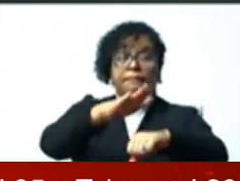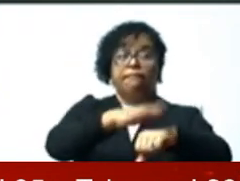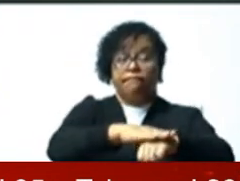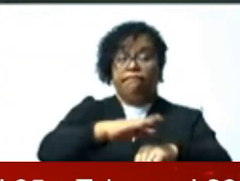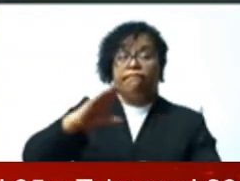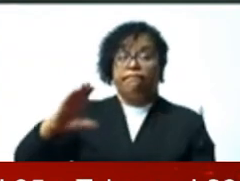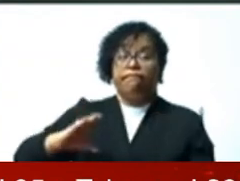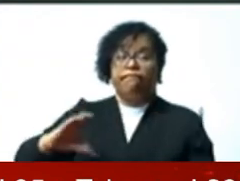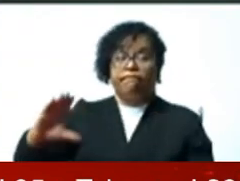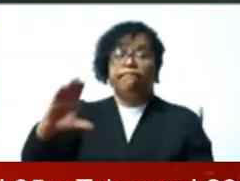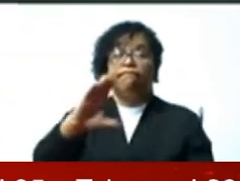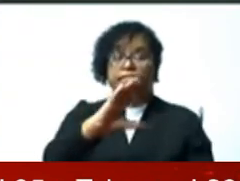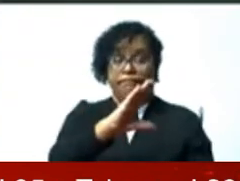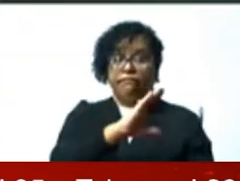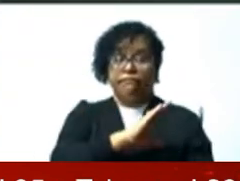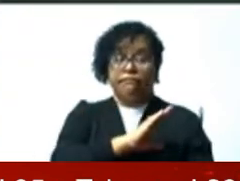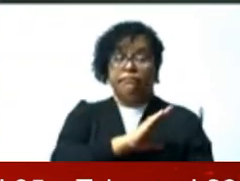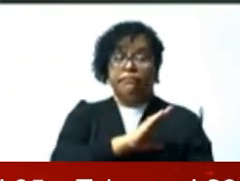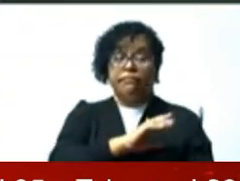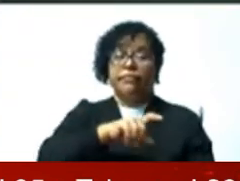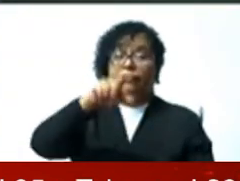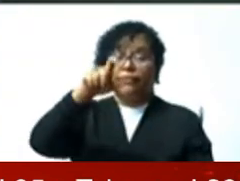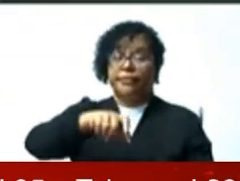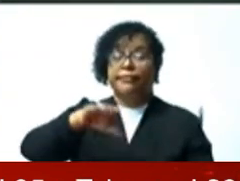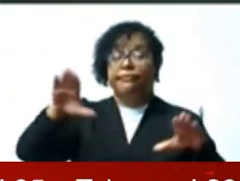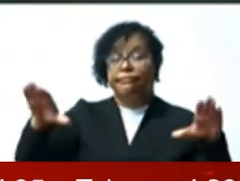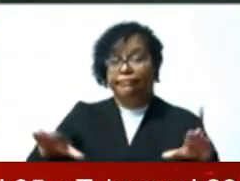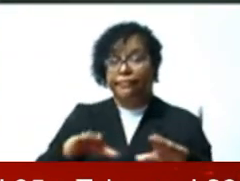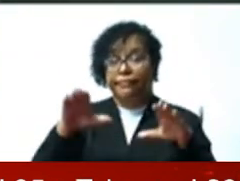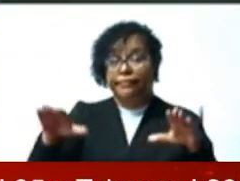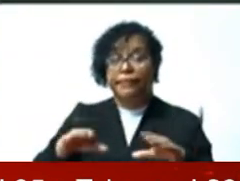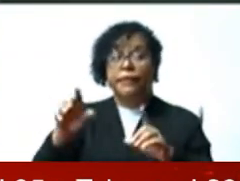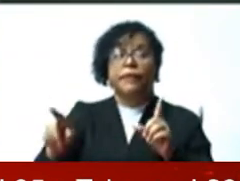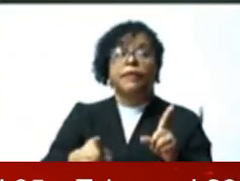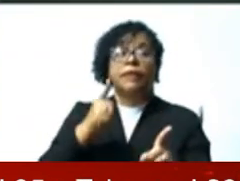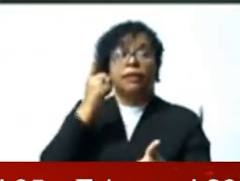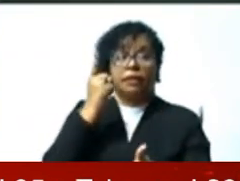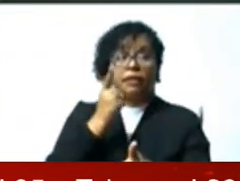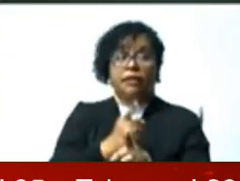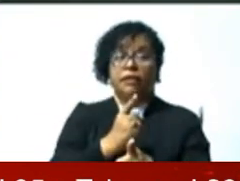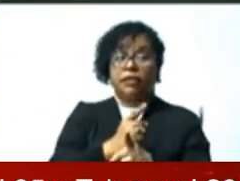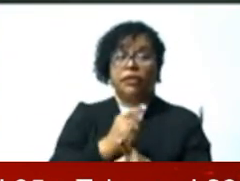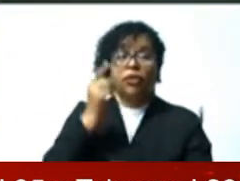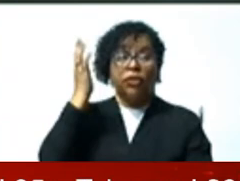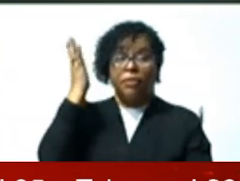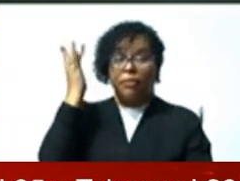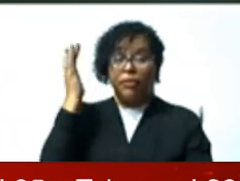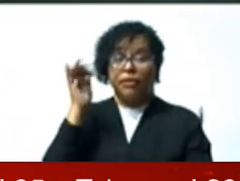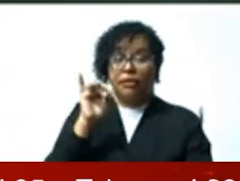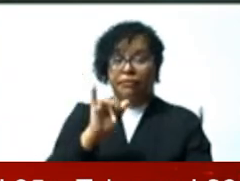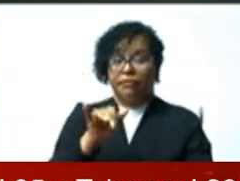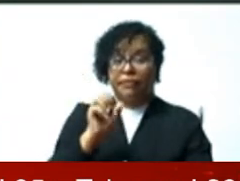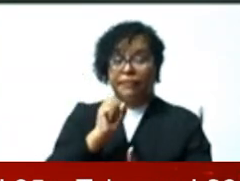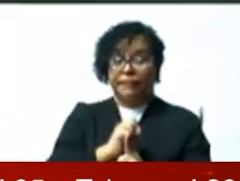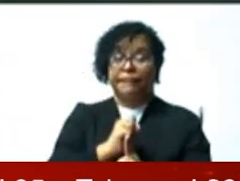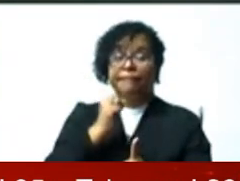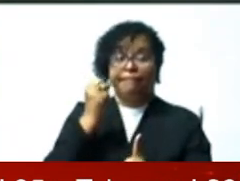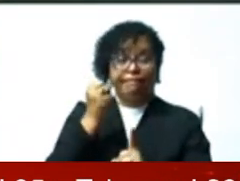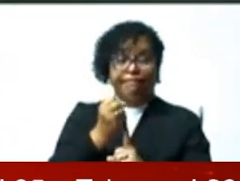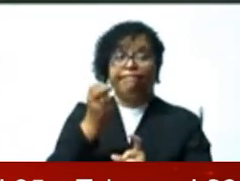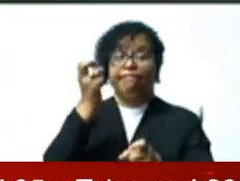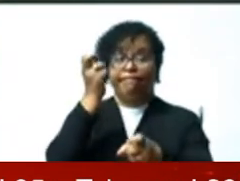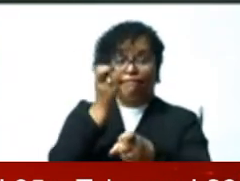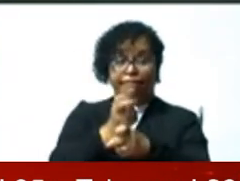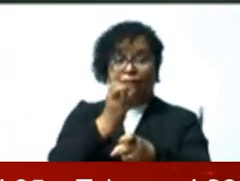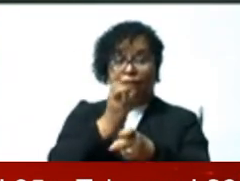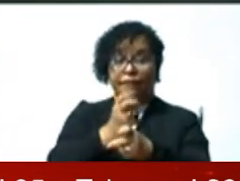propio, porque estamos ante una situación muy compleja, muy difícil para la